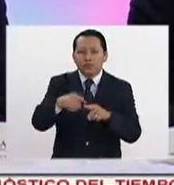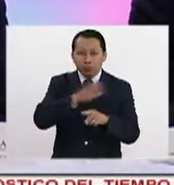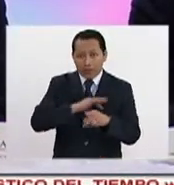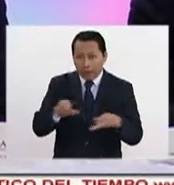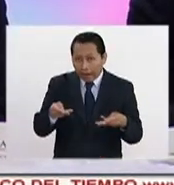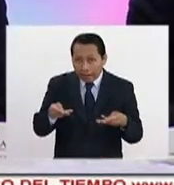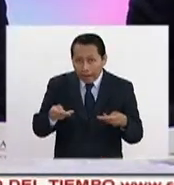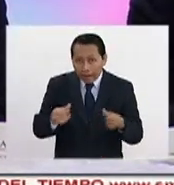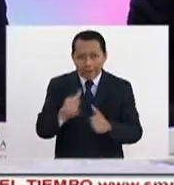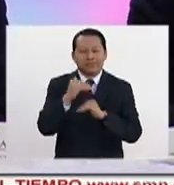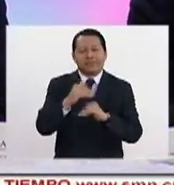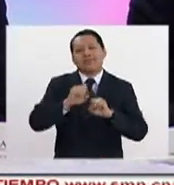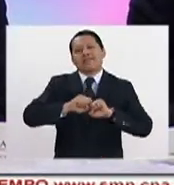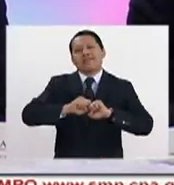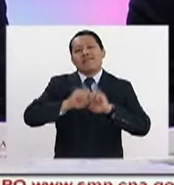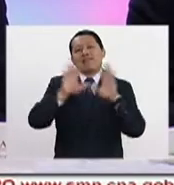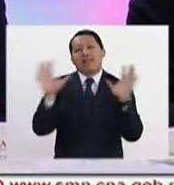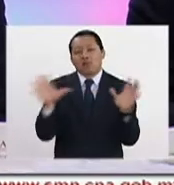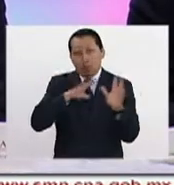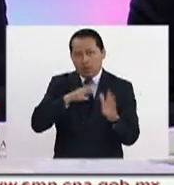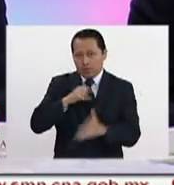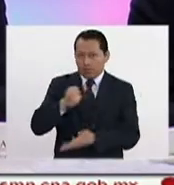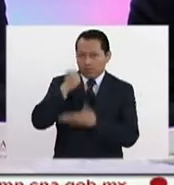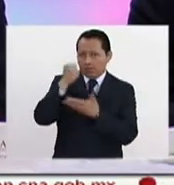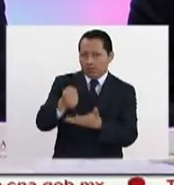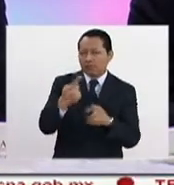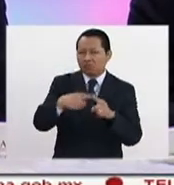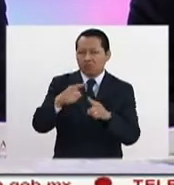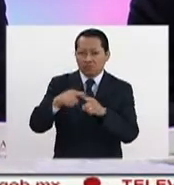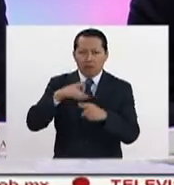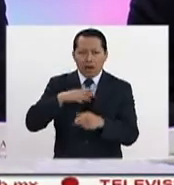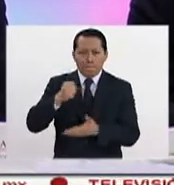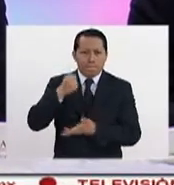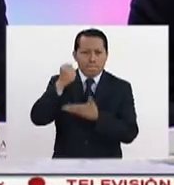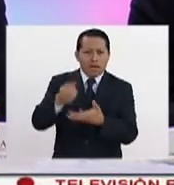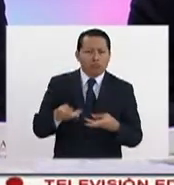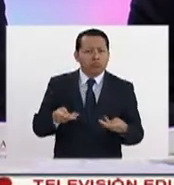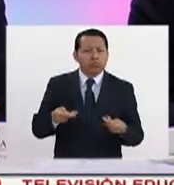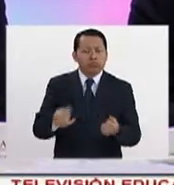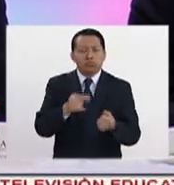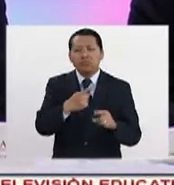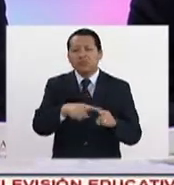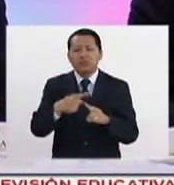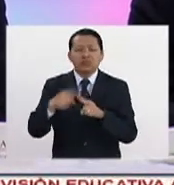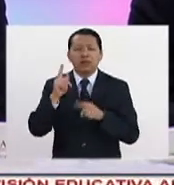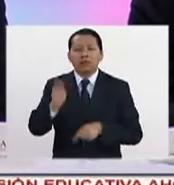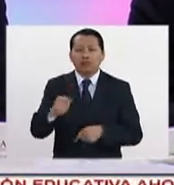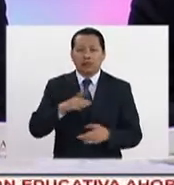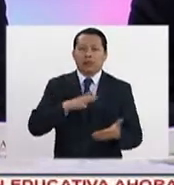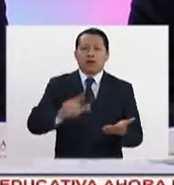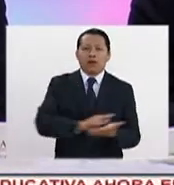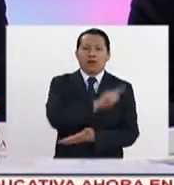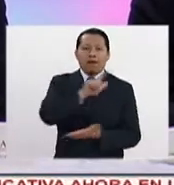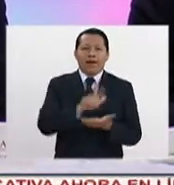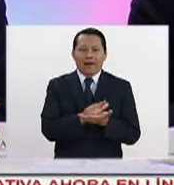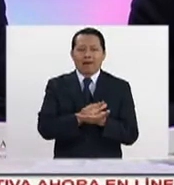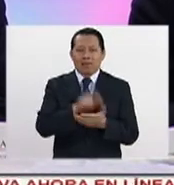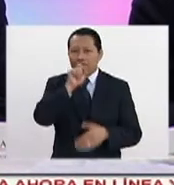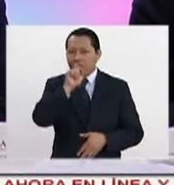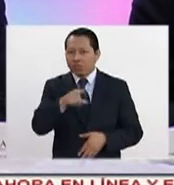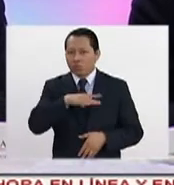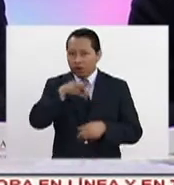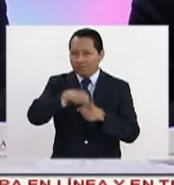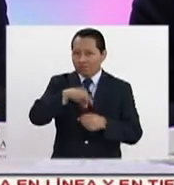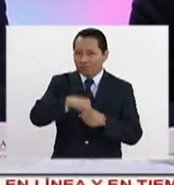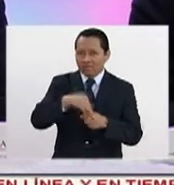bien claras. El presupuesto, o sea, el decreto del presupuesto de ingresos de la Federación, la ley